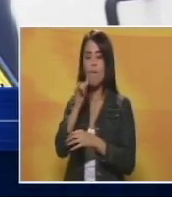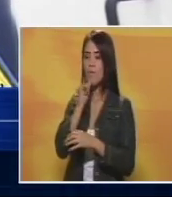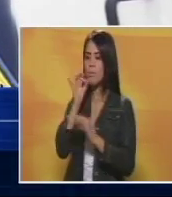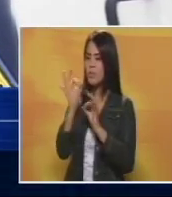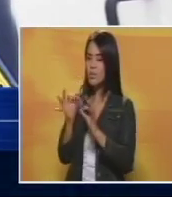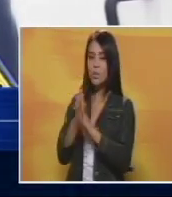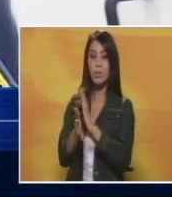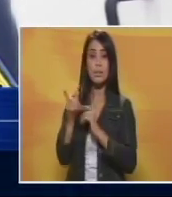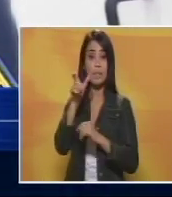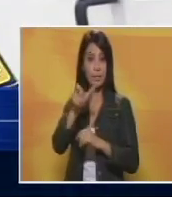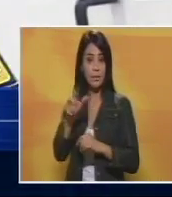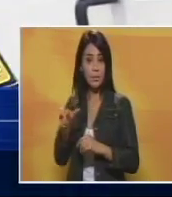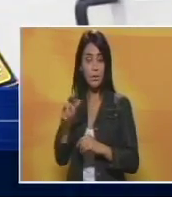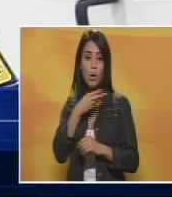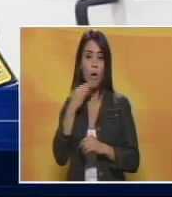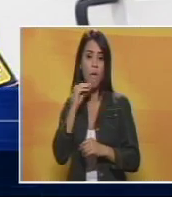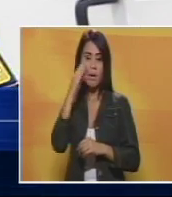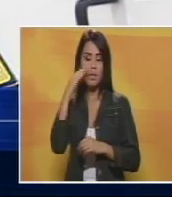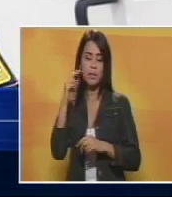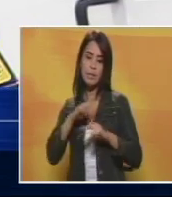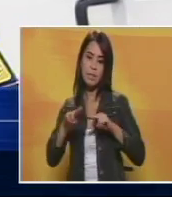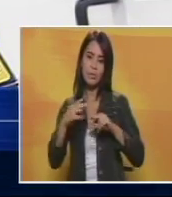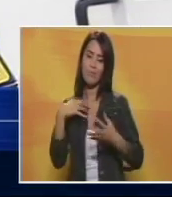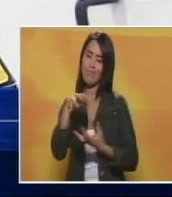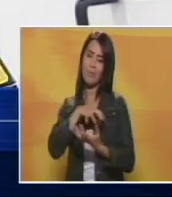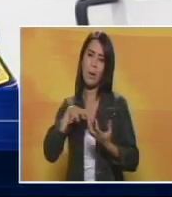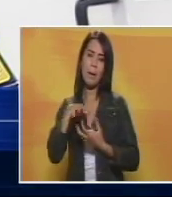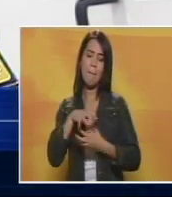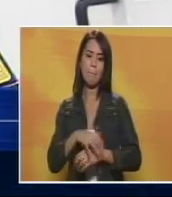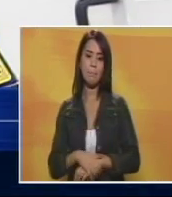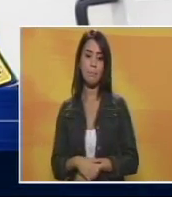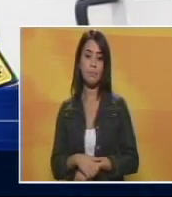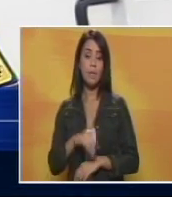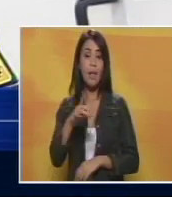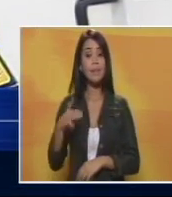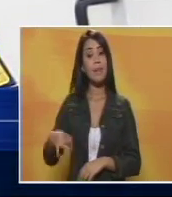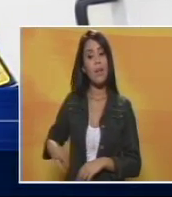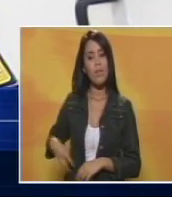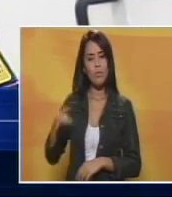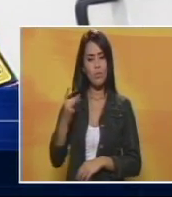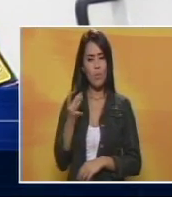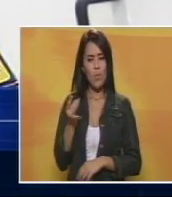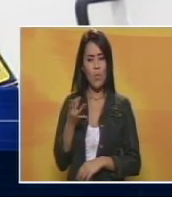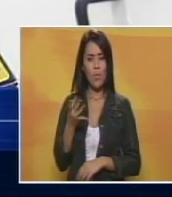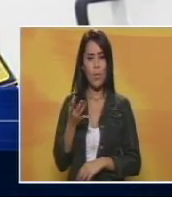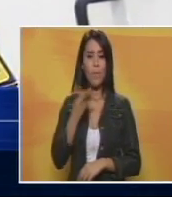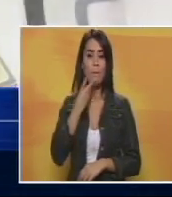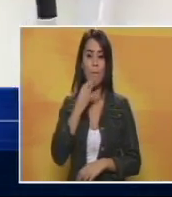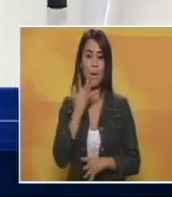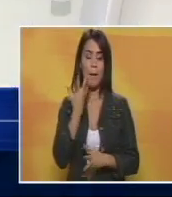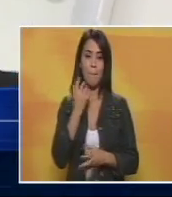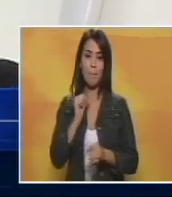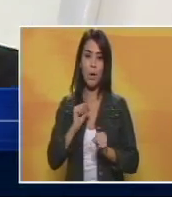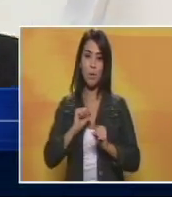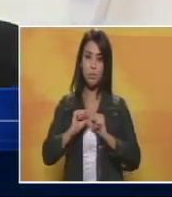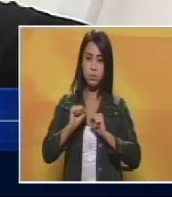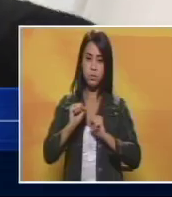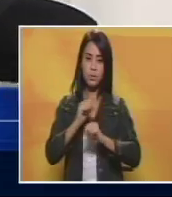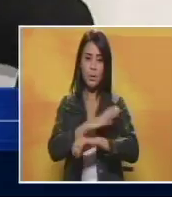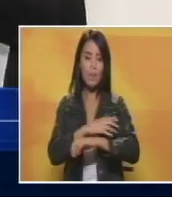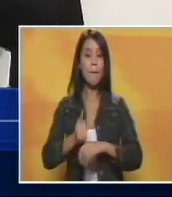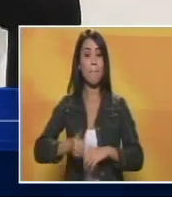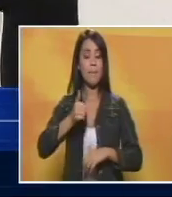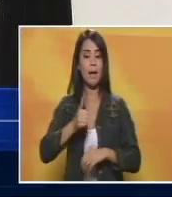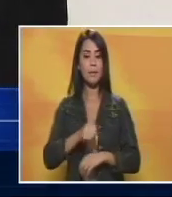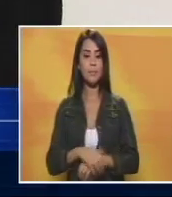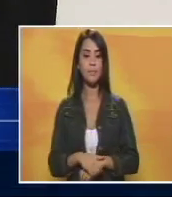estos muchachos traen problemas. Muchas de estas lesiones o este dolor, solamente con aumentar la fuerza muscular en todo lo que